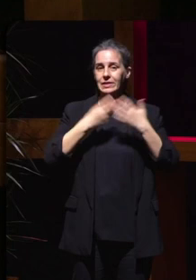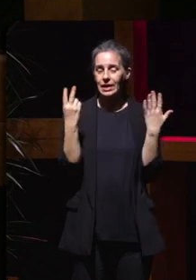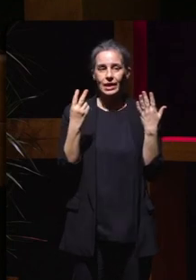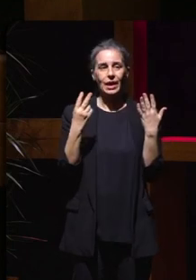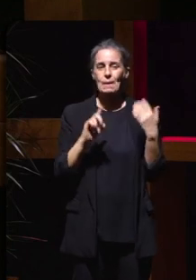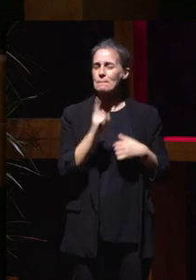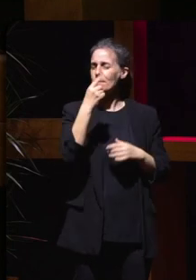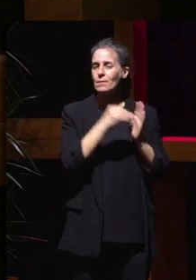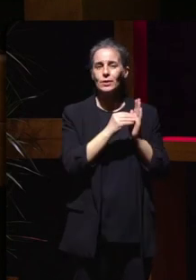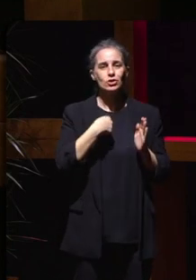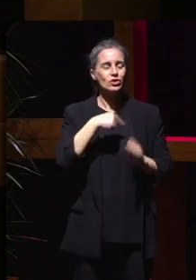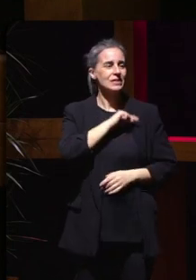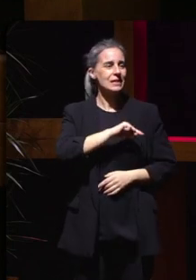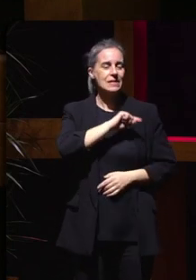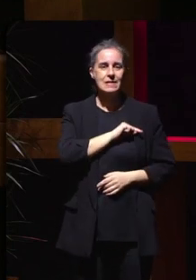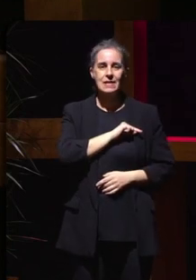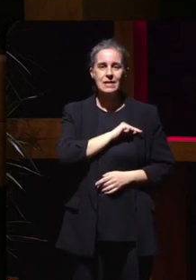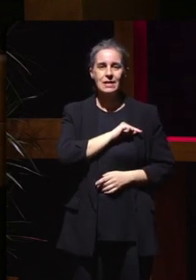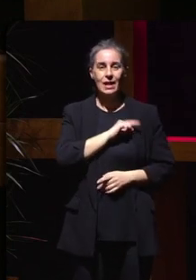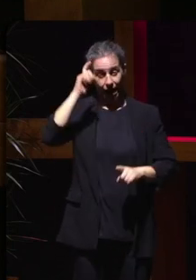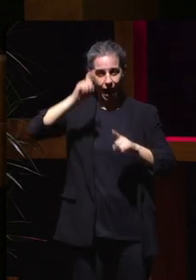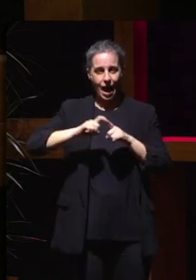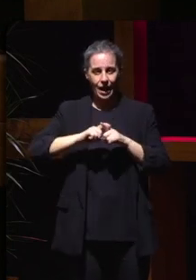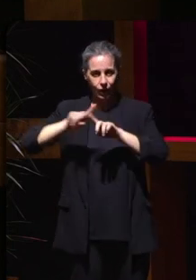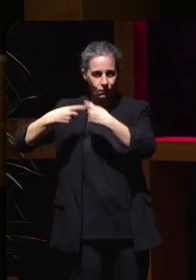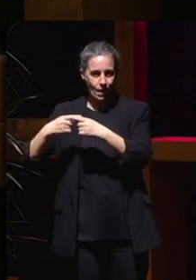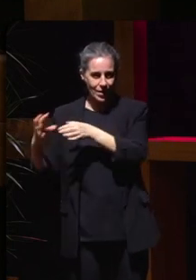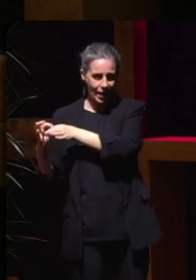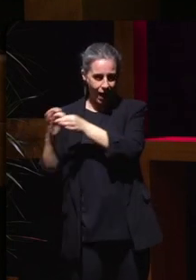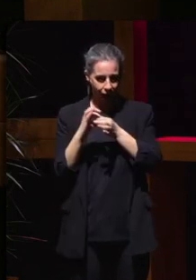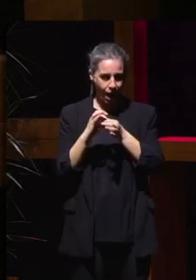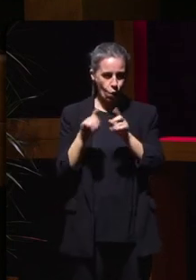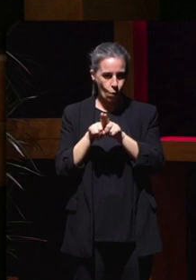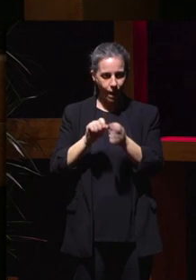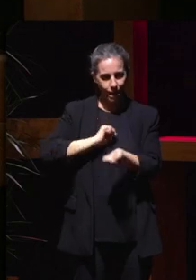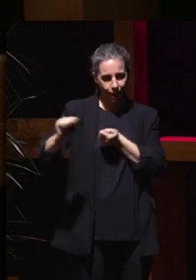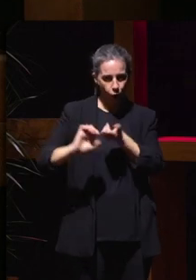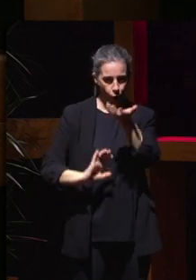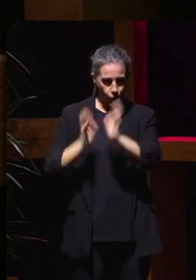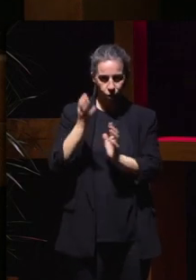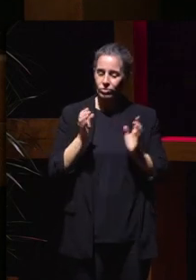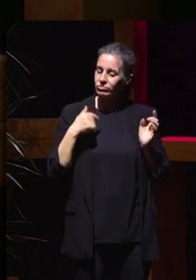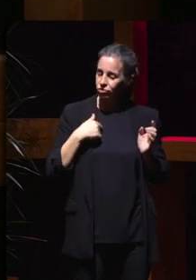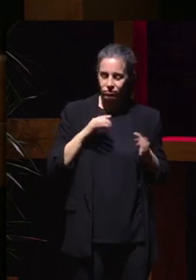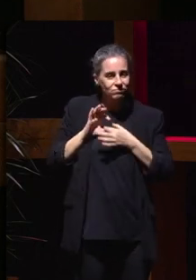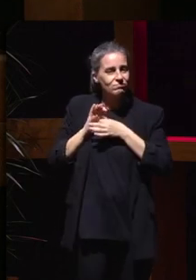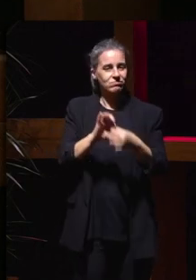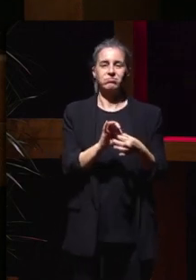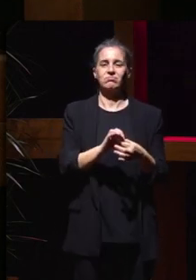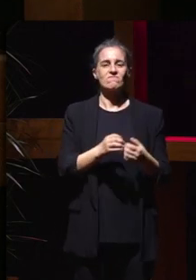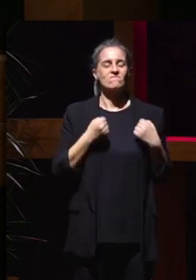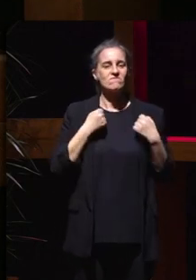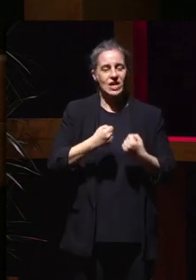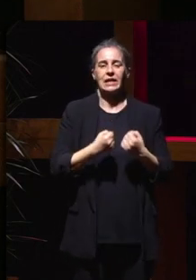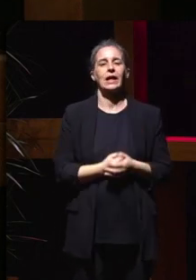sentí o failumbre o que o que hay referencia o al come familiar ese día